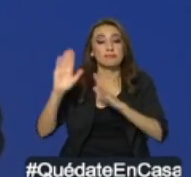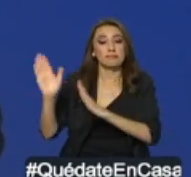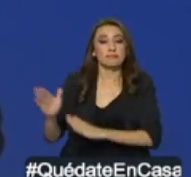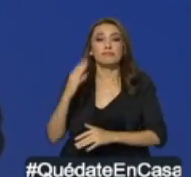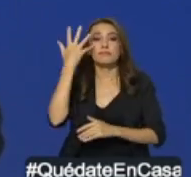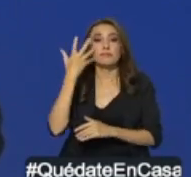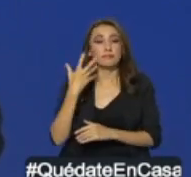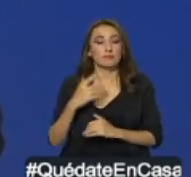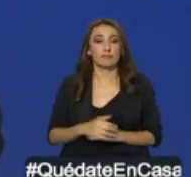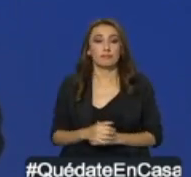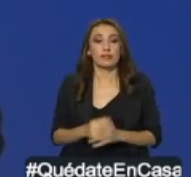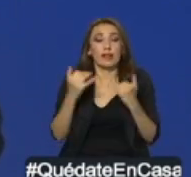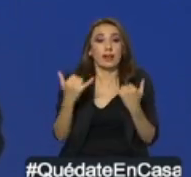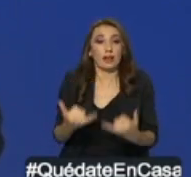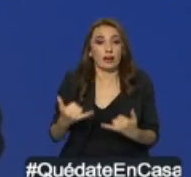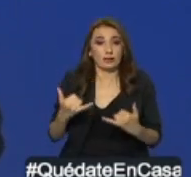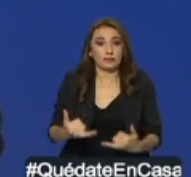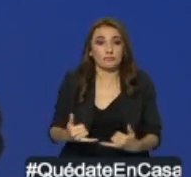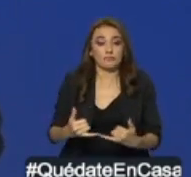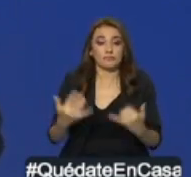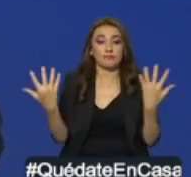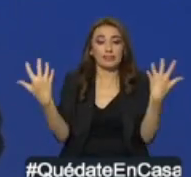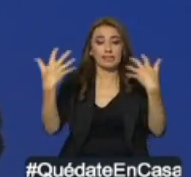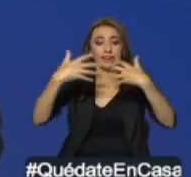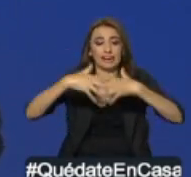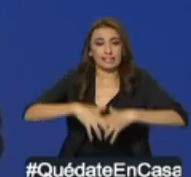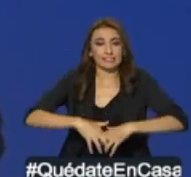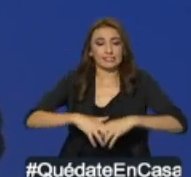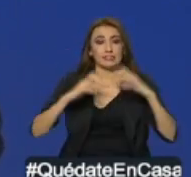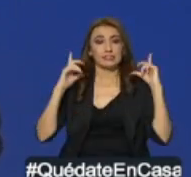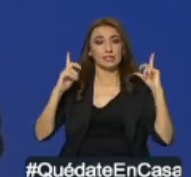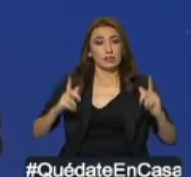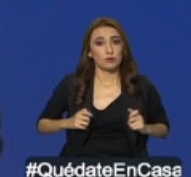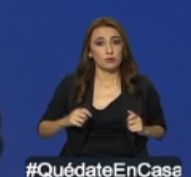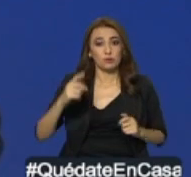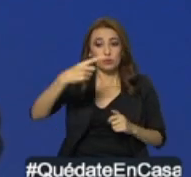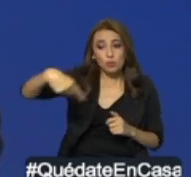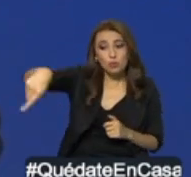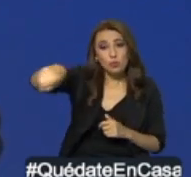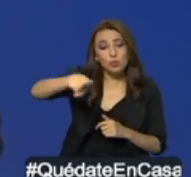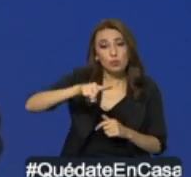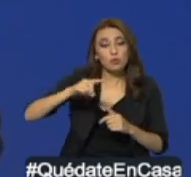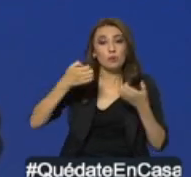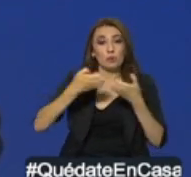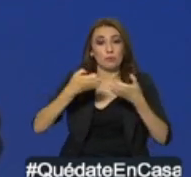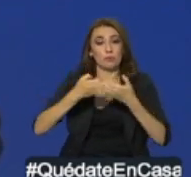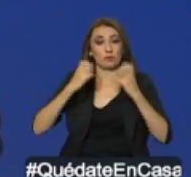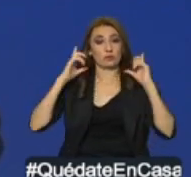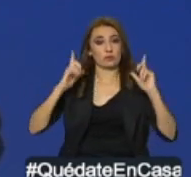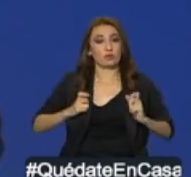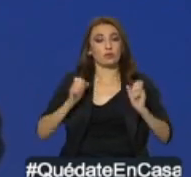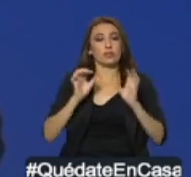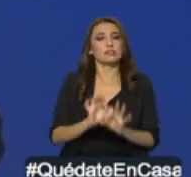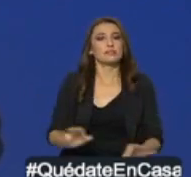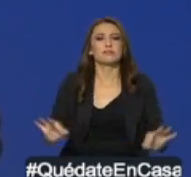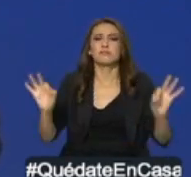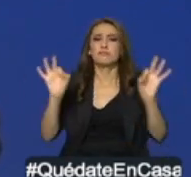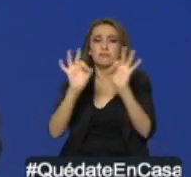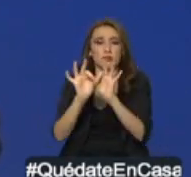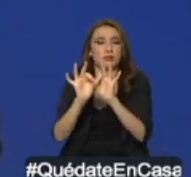en esta crisis sanitaria ustedes son extremadamente importantes para que todo este engranaje